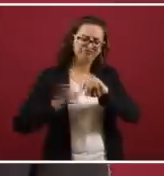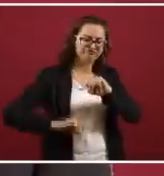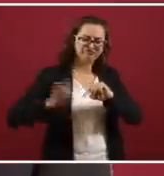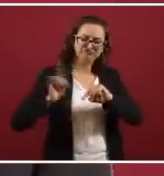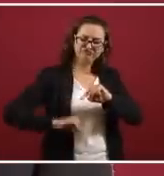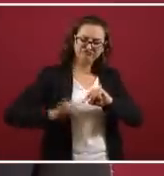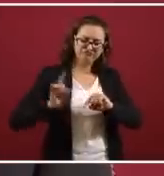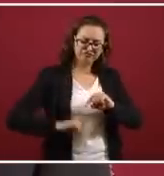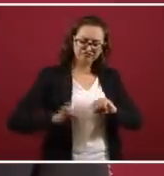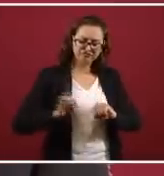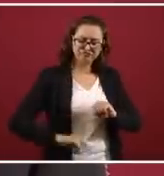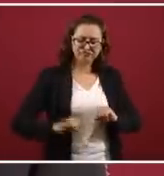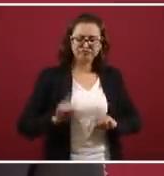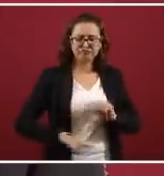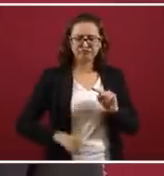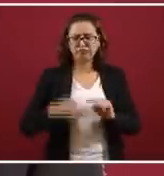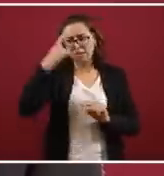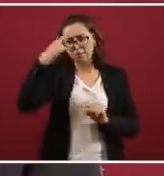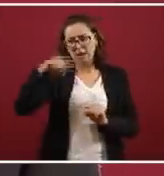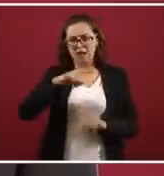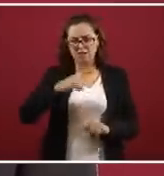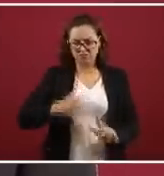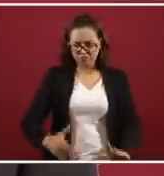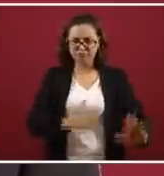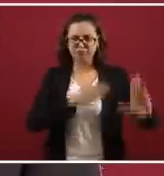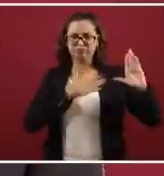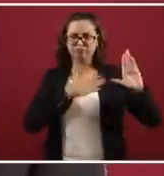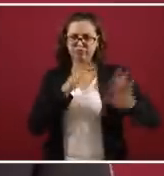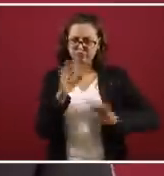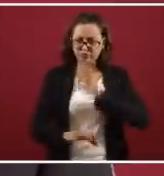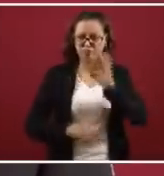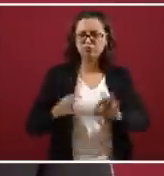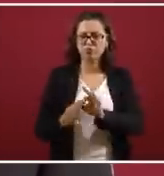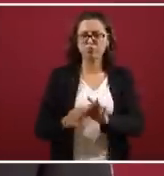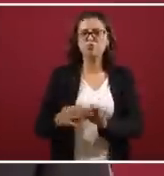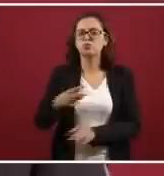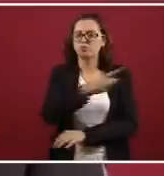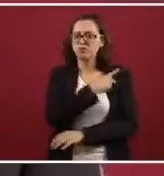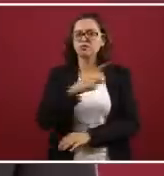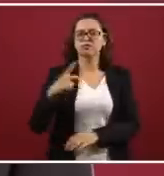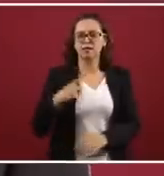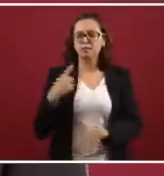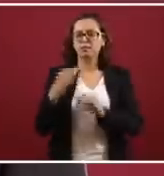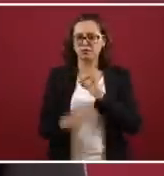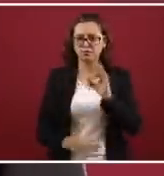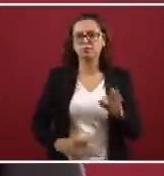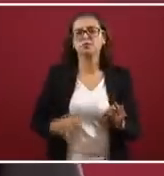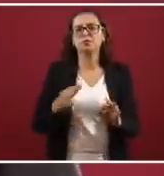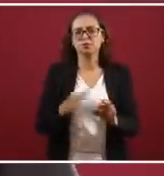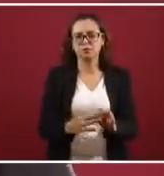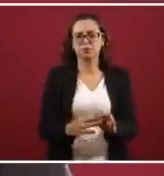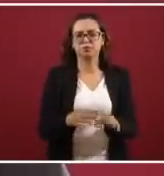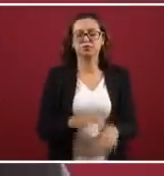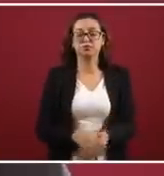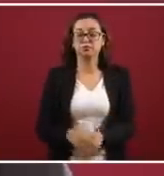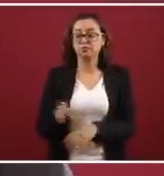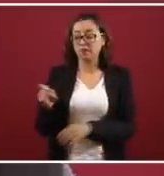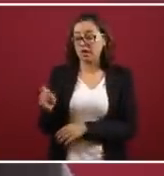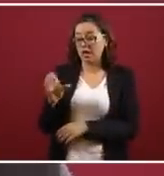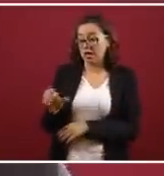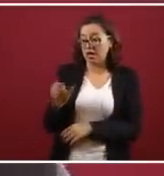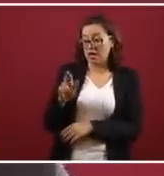cumplir con nuestra palabra, porque los compromisos se cumplen. Entonces, la CRE es